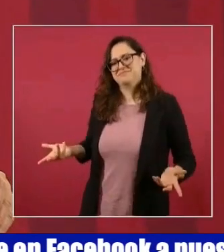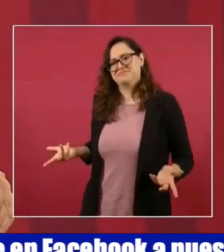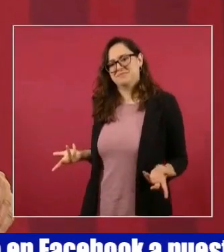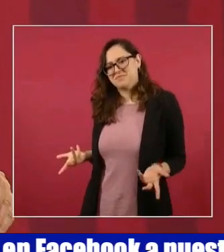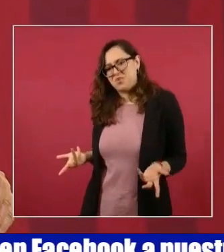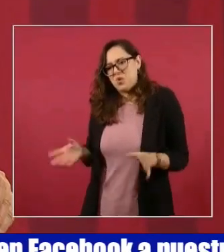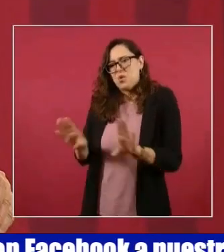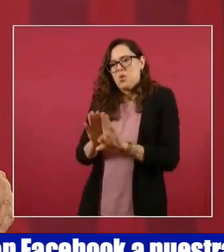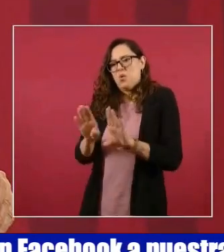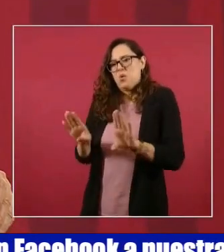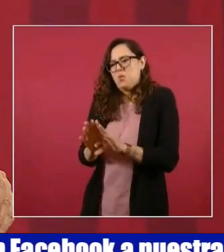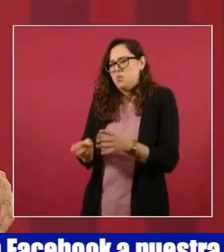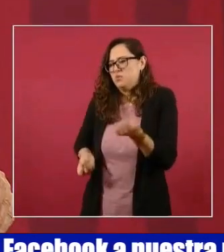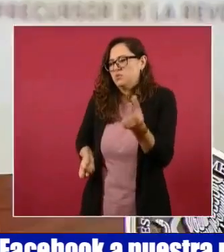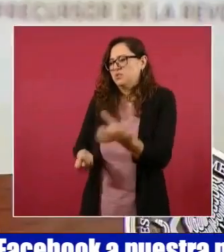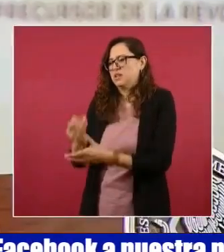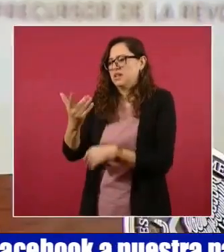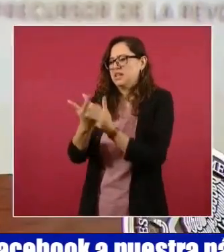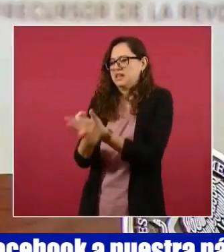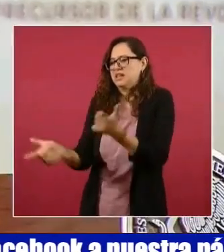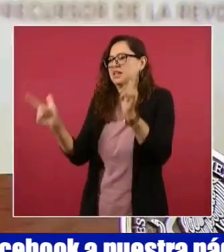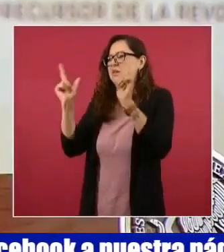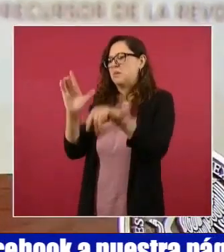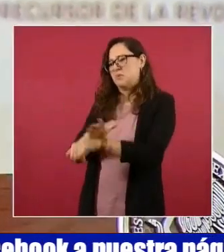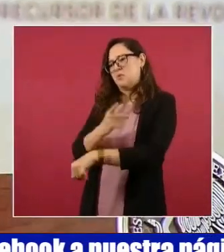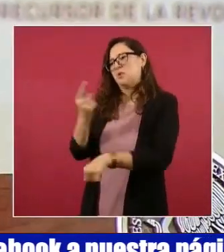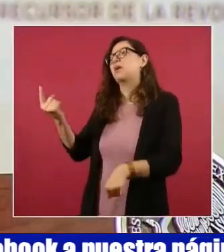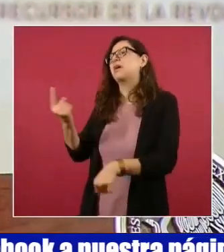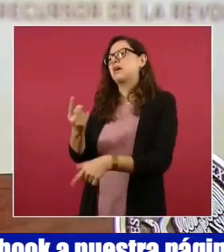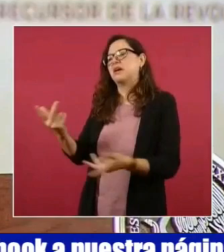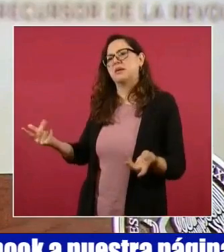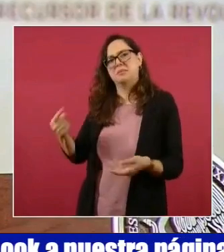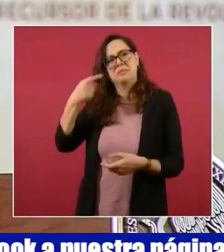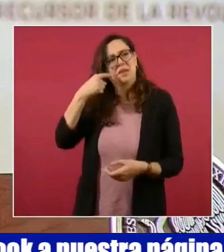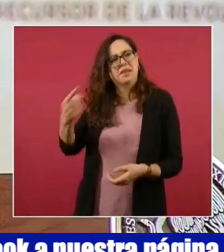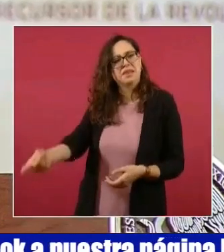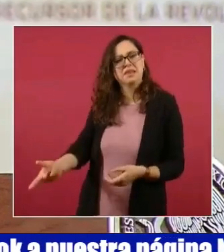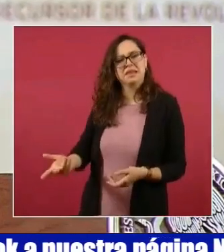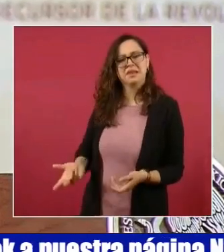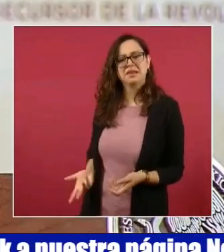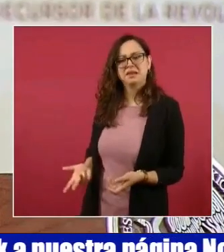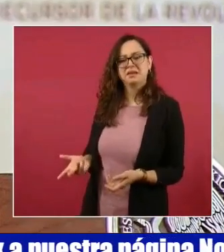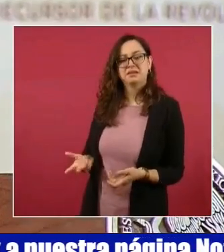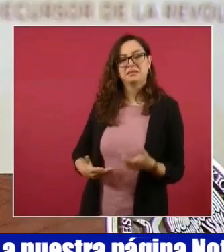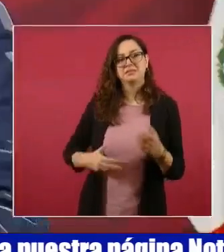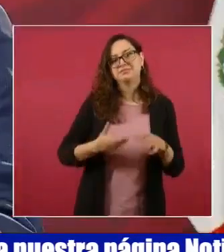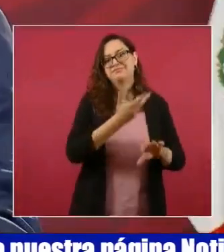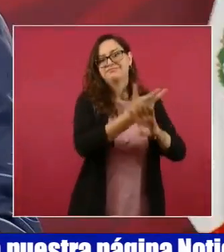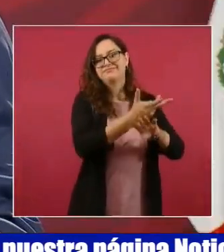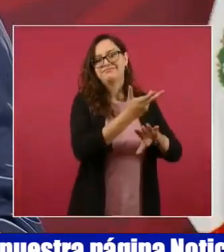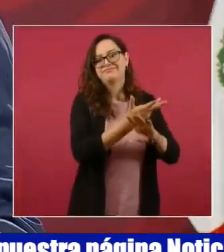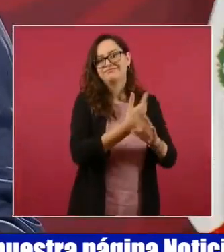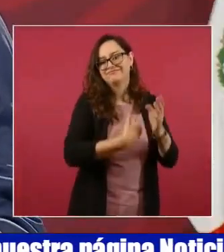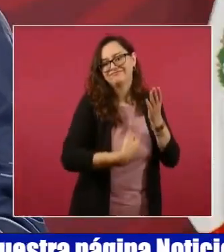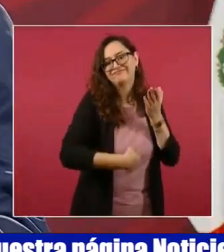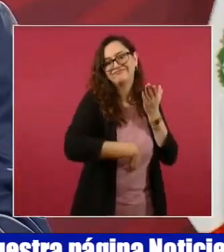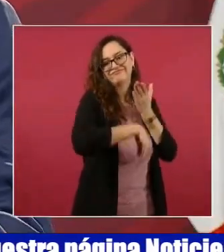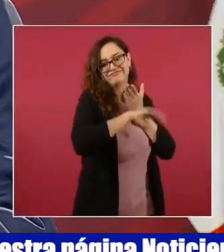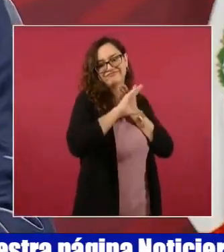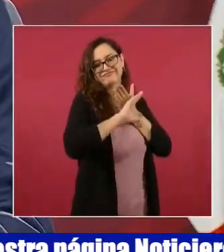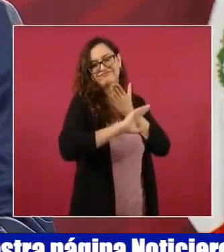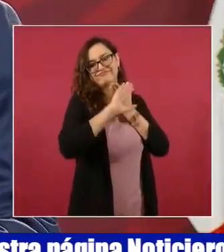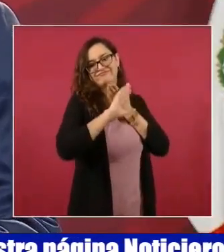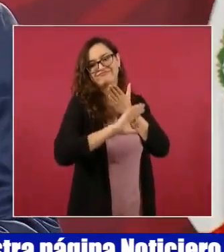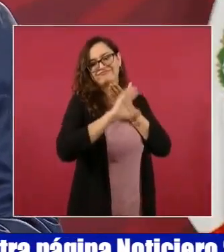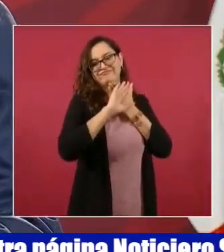explosión social. La mala noticia es que lo que ha venido a decir y la manera de hacerlo no es amable para muchos oídos. Andrés Manuel López Obrador